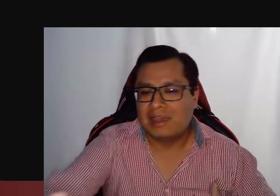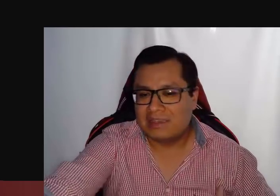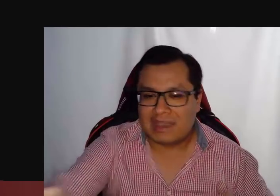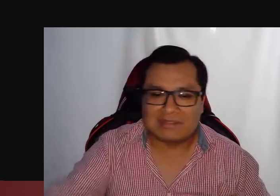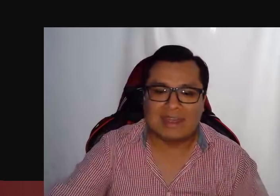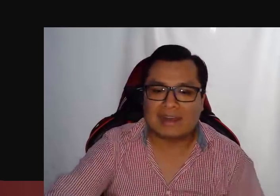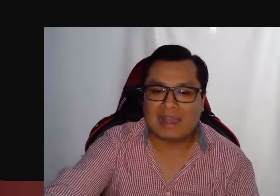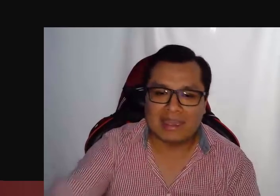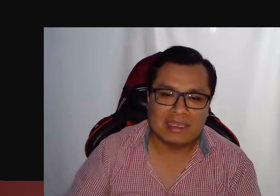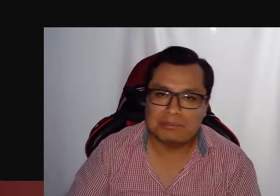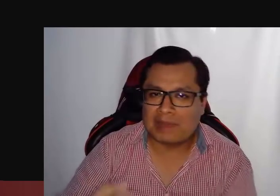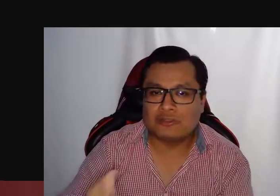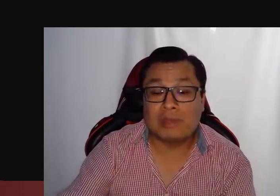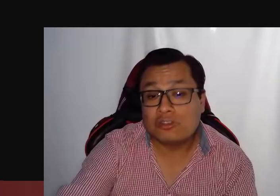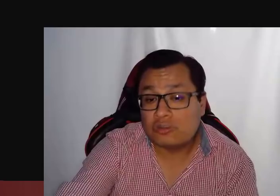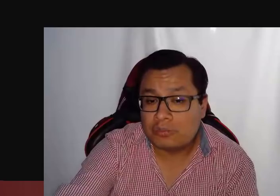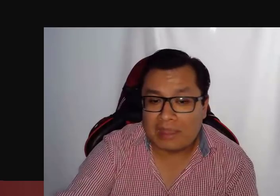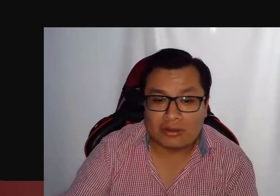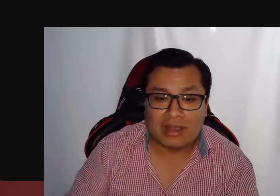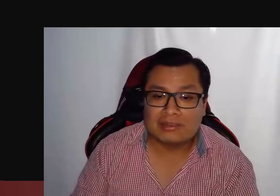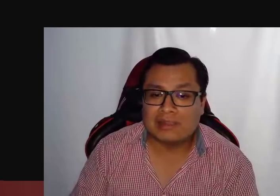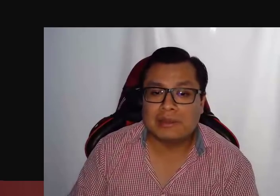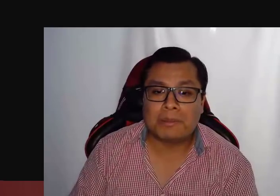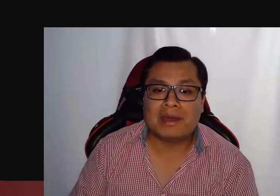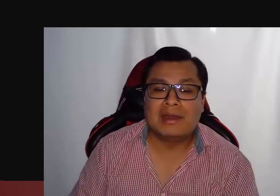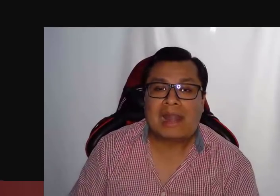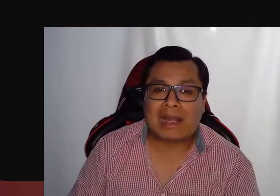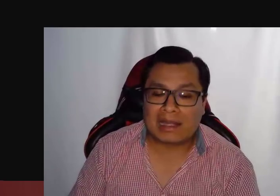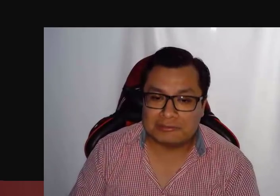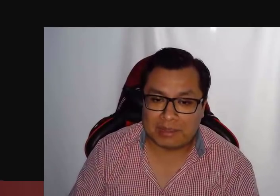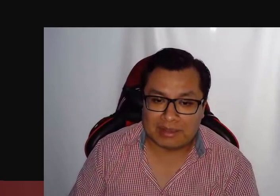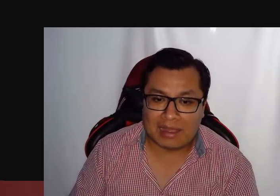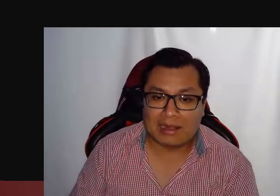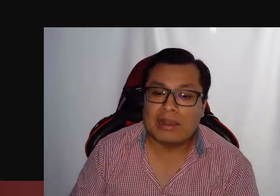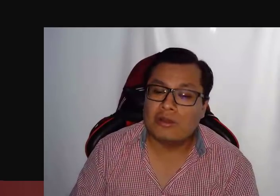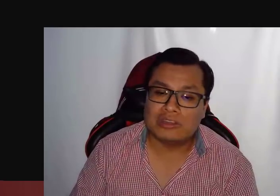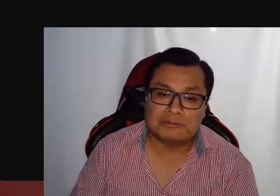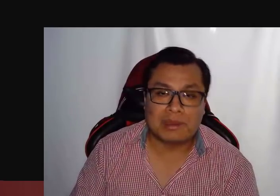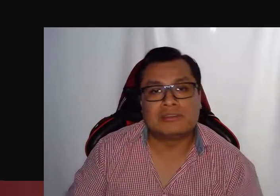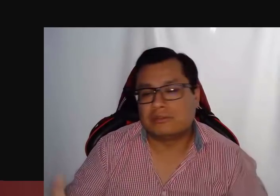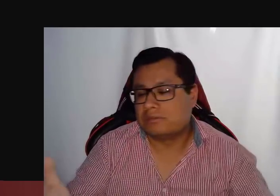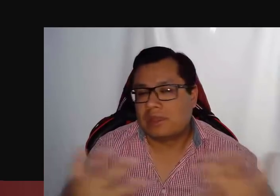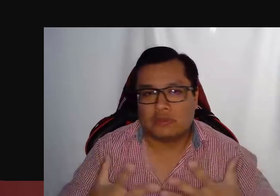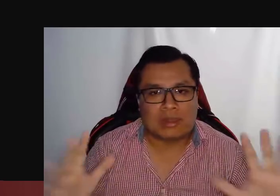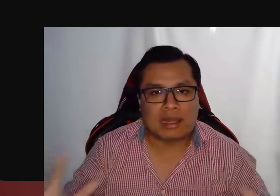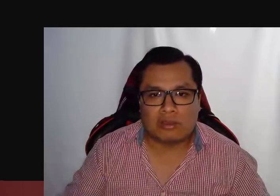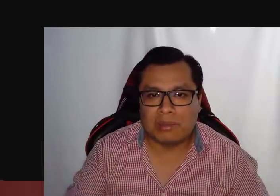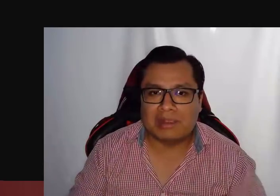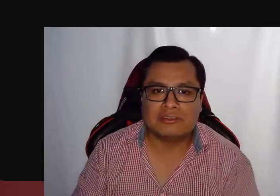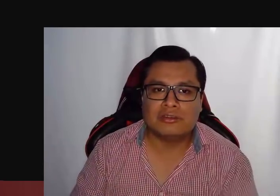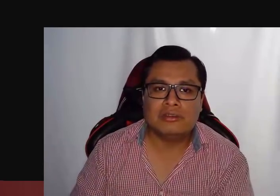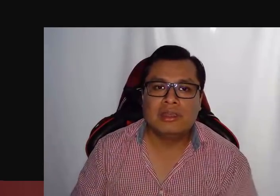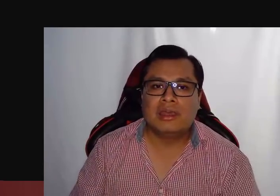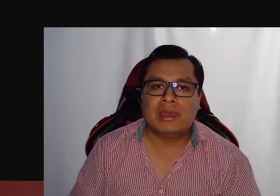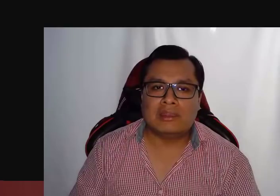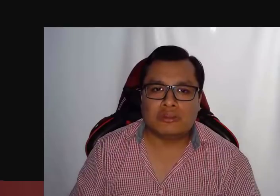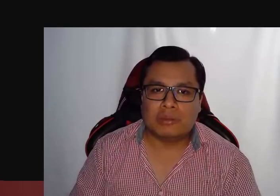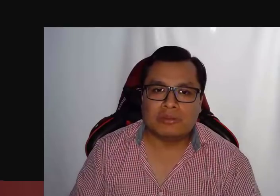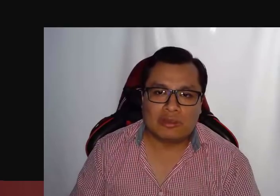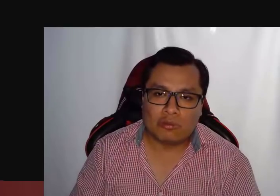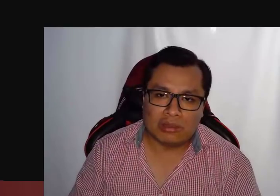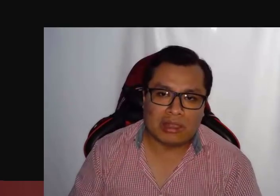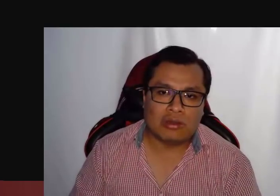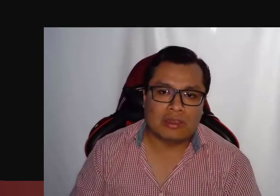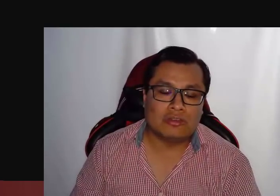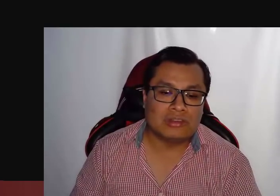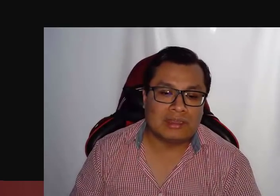docentes, y hacer ahí más o menos de un metro la distancia para respetar los espacios. Es una recomendación,